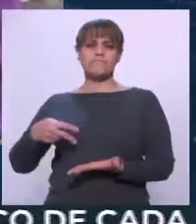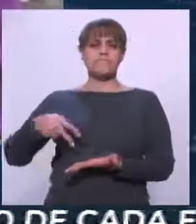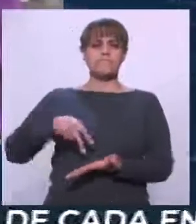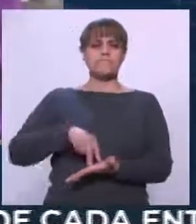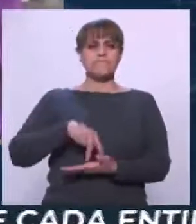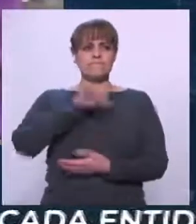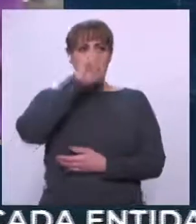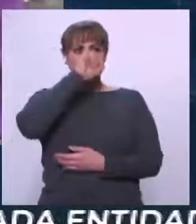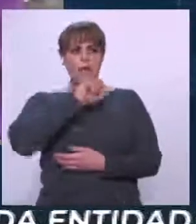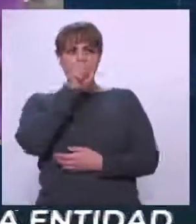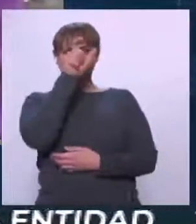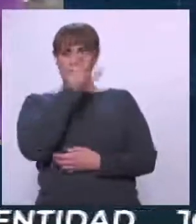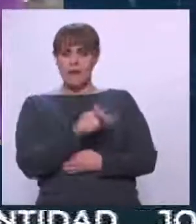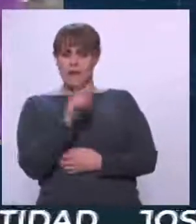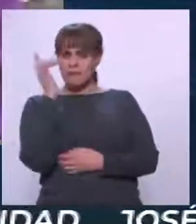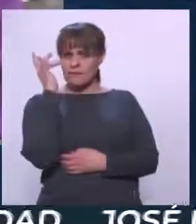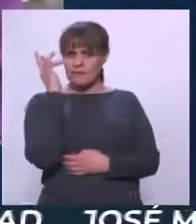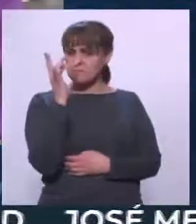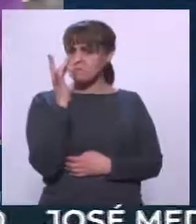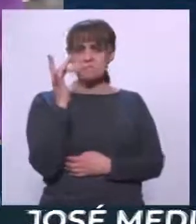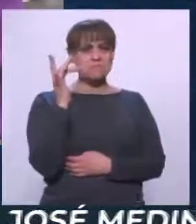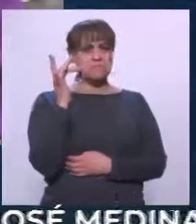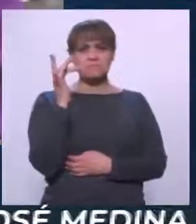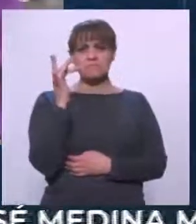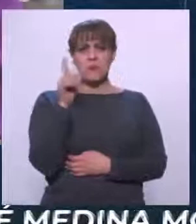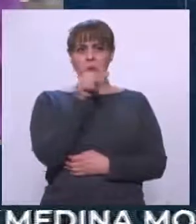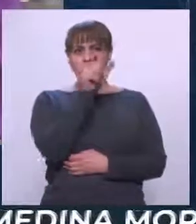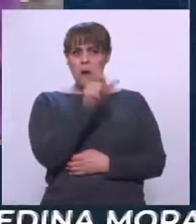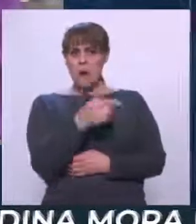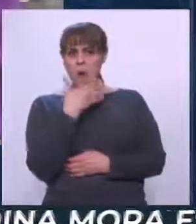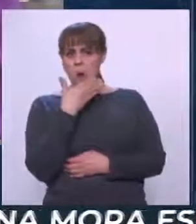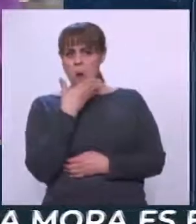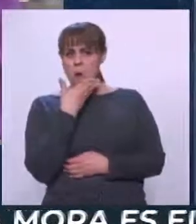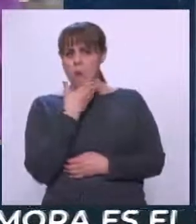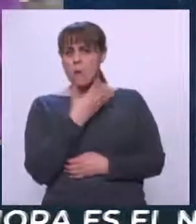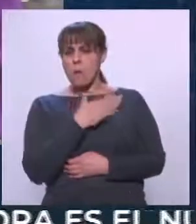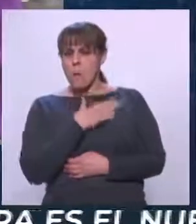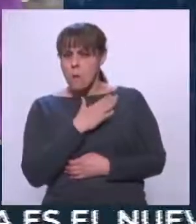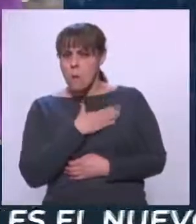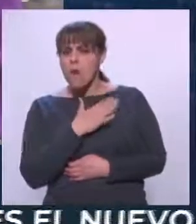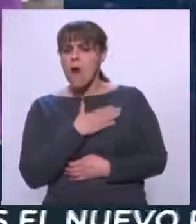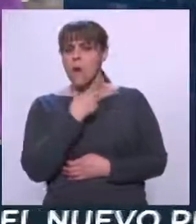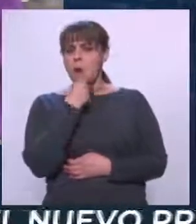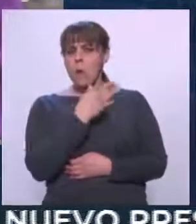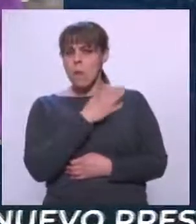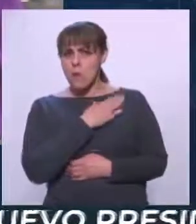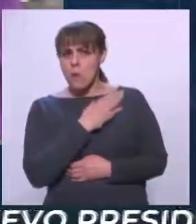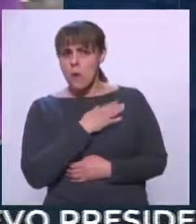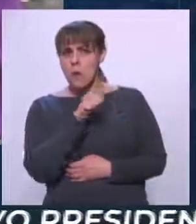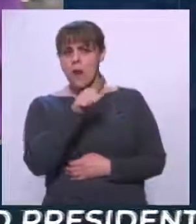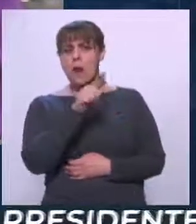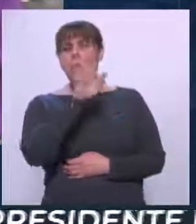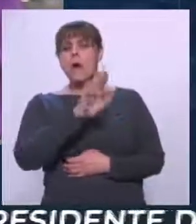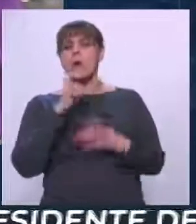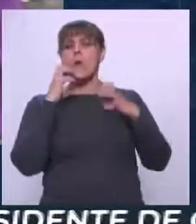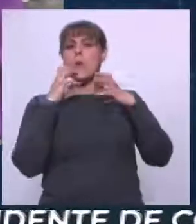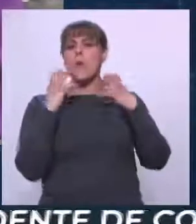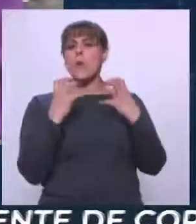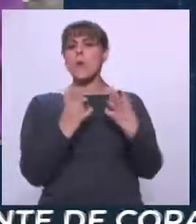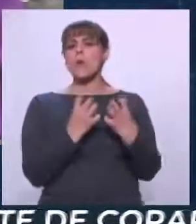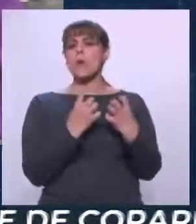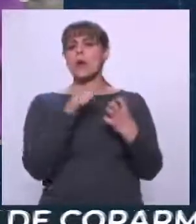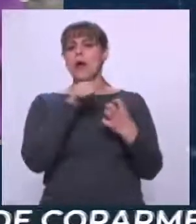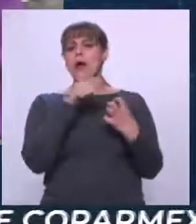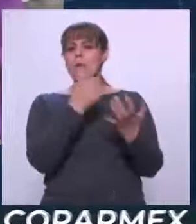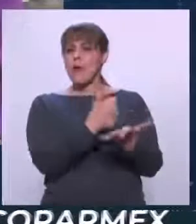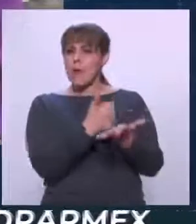no era el santo o el hombre bondadoso o el Santa Claus que las iba